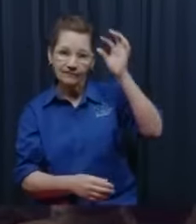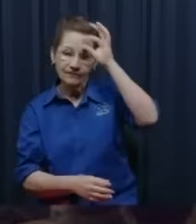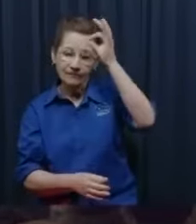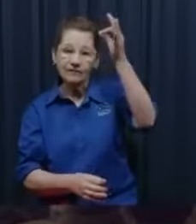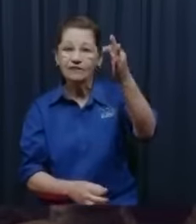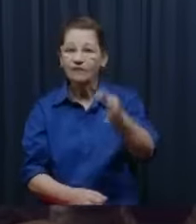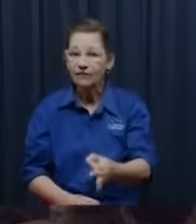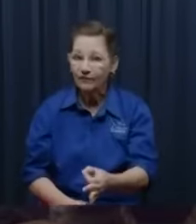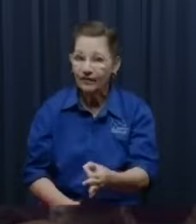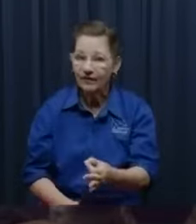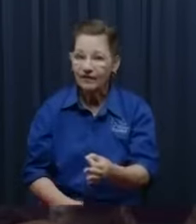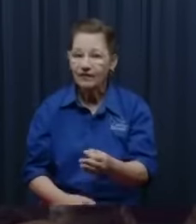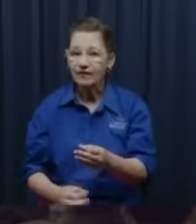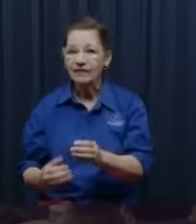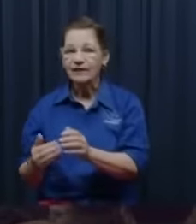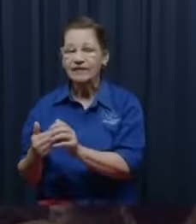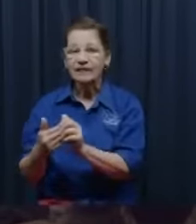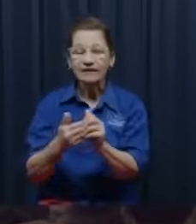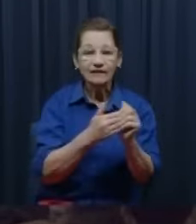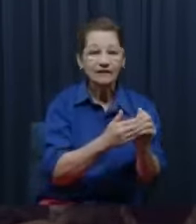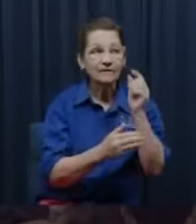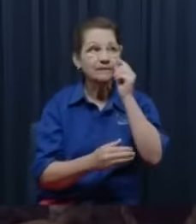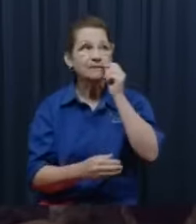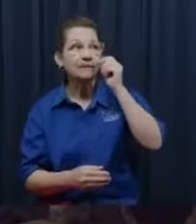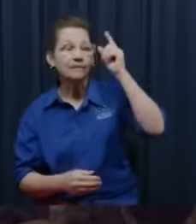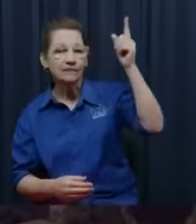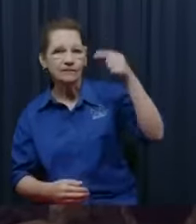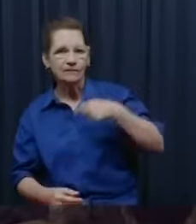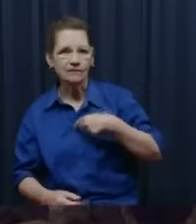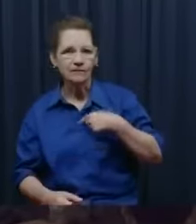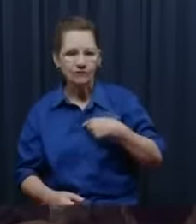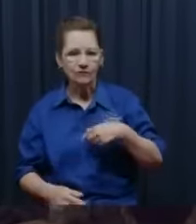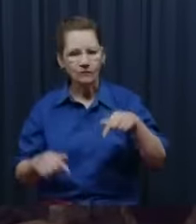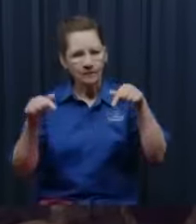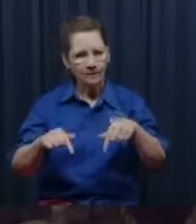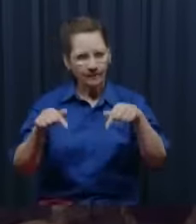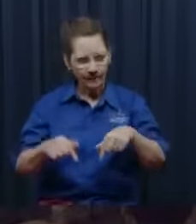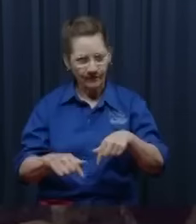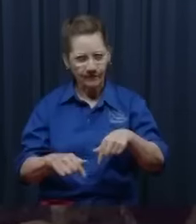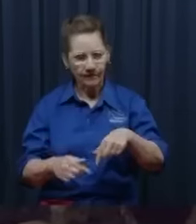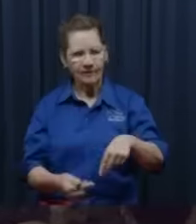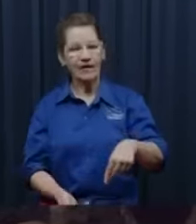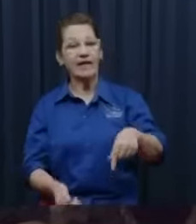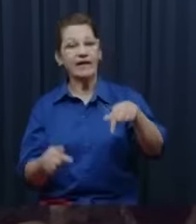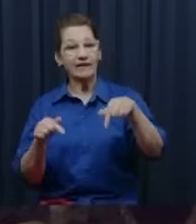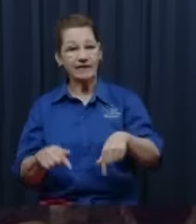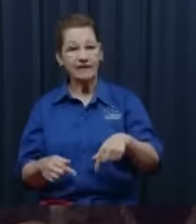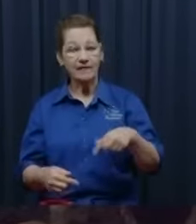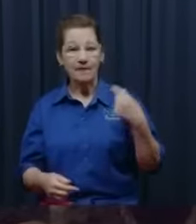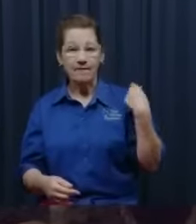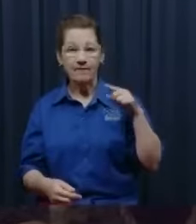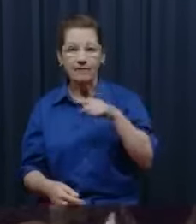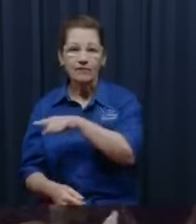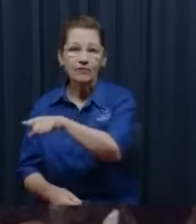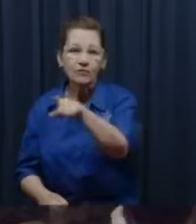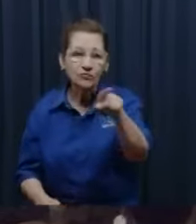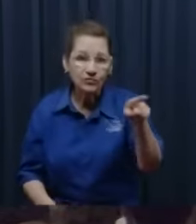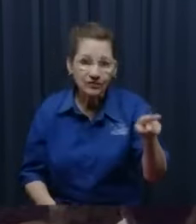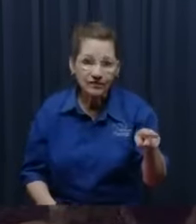y en guianza del señor me he venido a parar aquí para que me escuchen